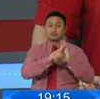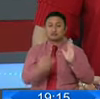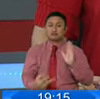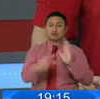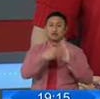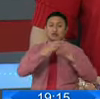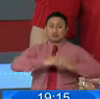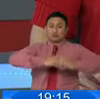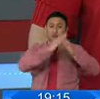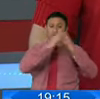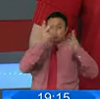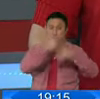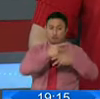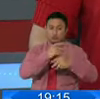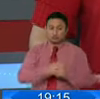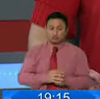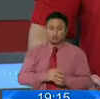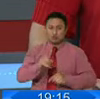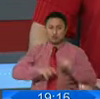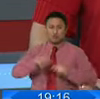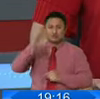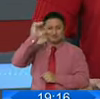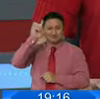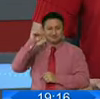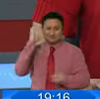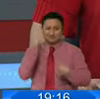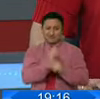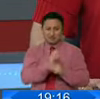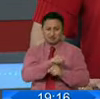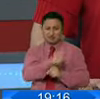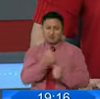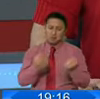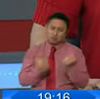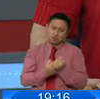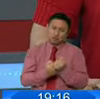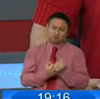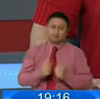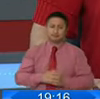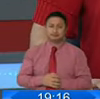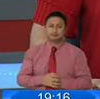Reactivación Productiva. Hay críticas y apoyos a la ley aprobada por el Legislativo.